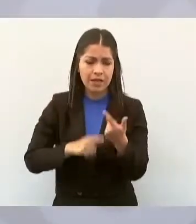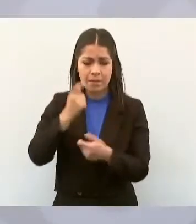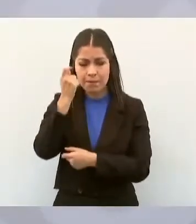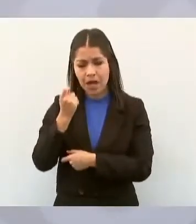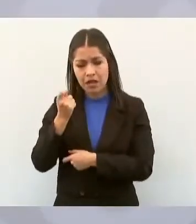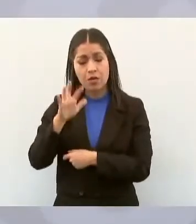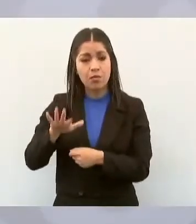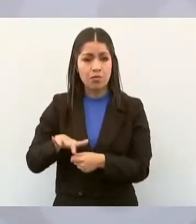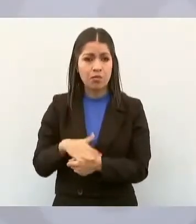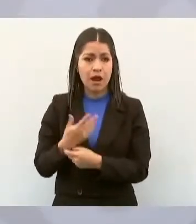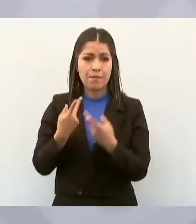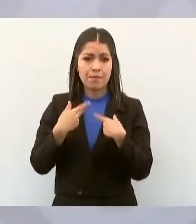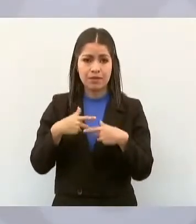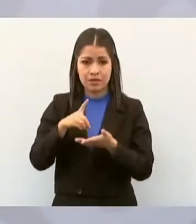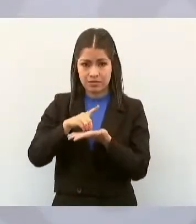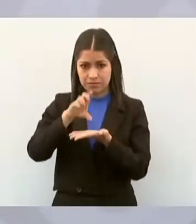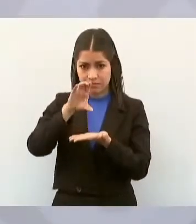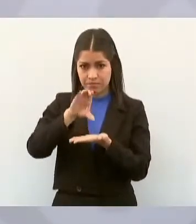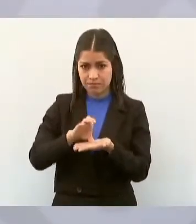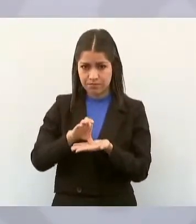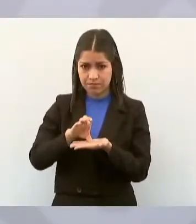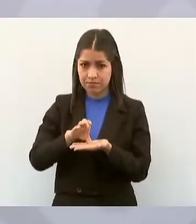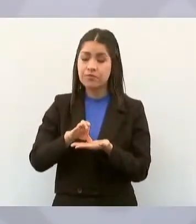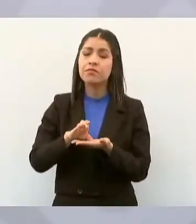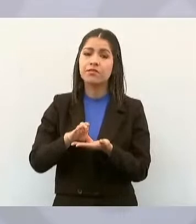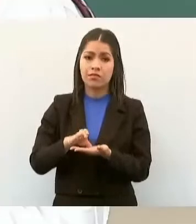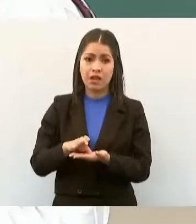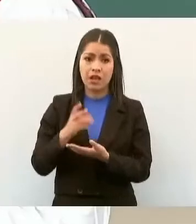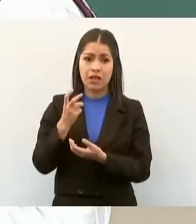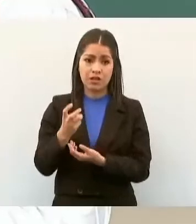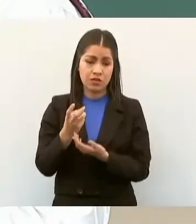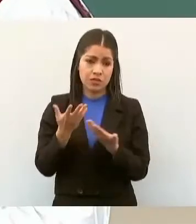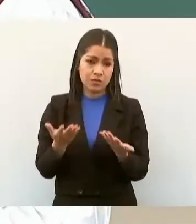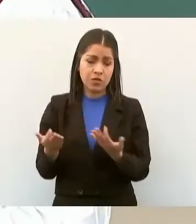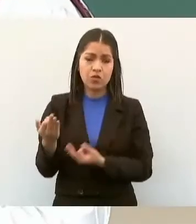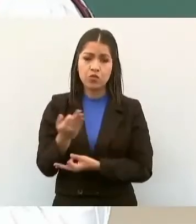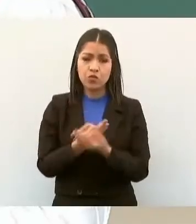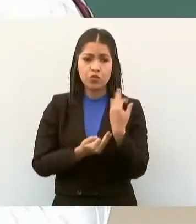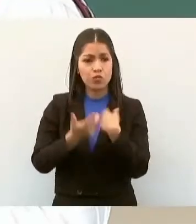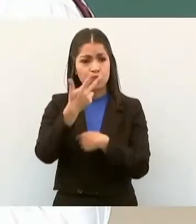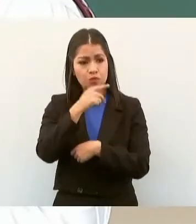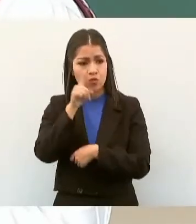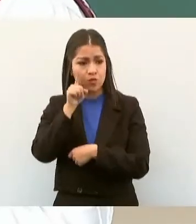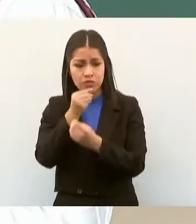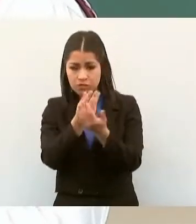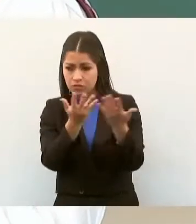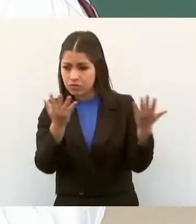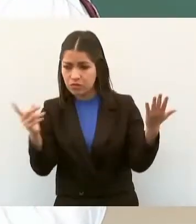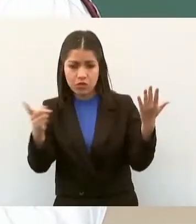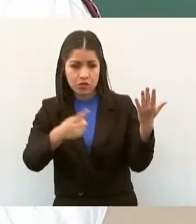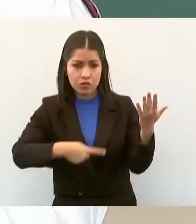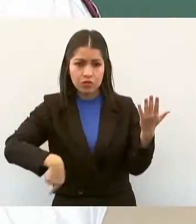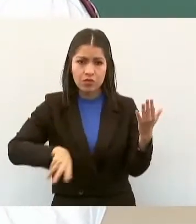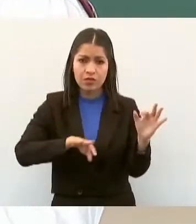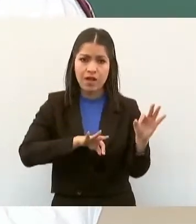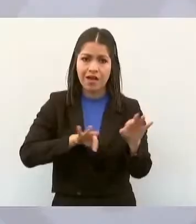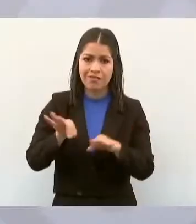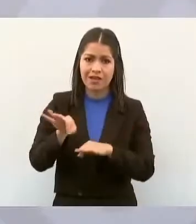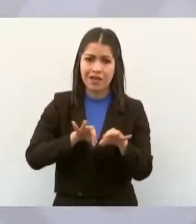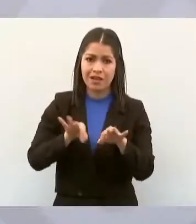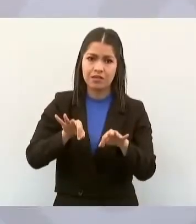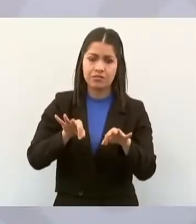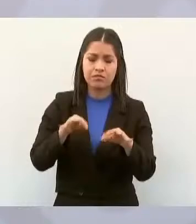personas con discapacidad. Ahí todas y todos hemos puesto de nuestra parte.